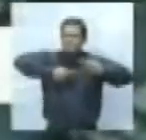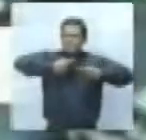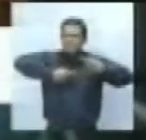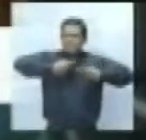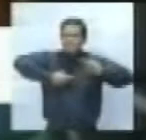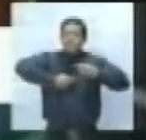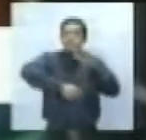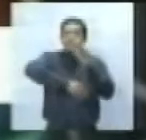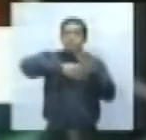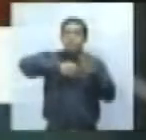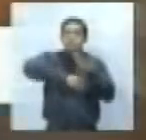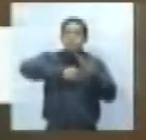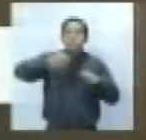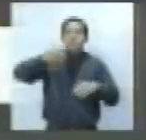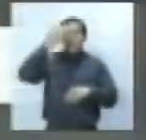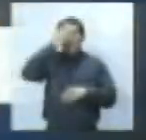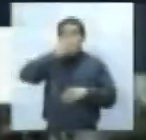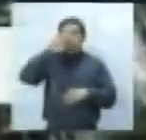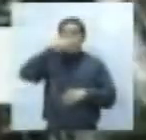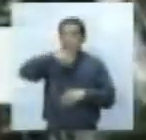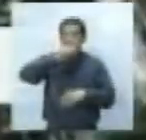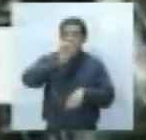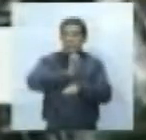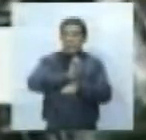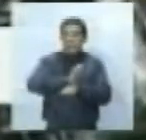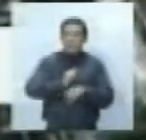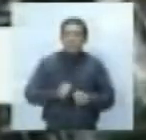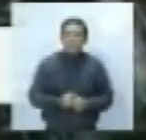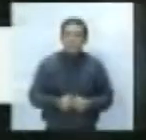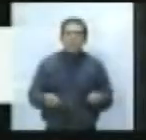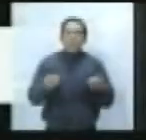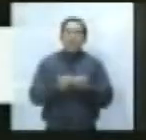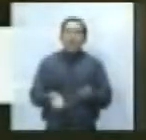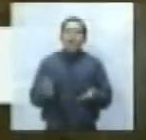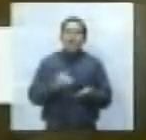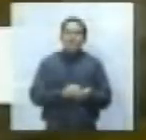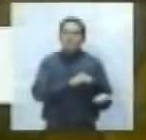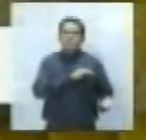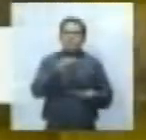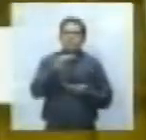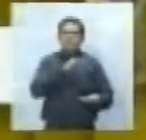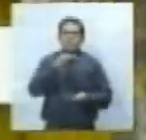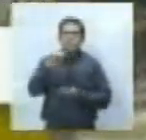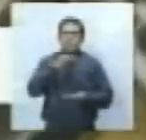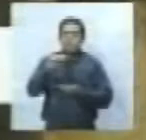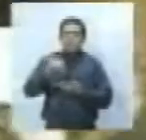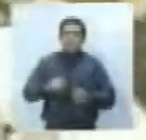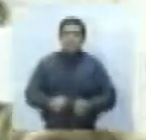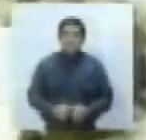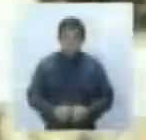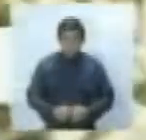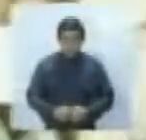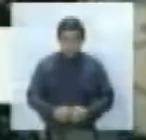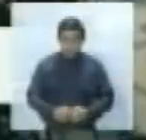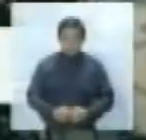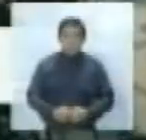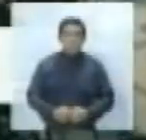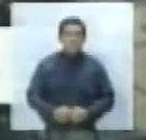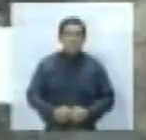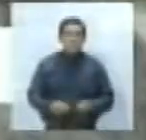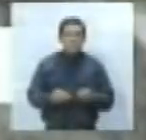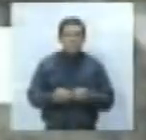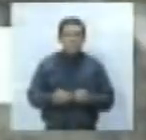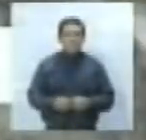crudo más grande de ecuador volverá entonces a su capacidad máxima de refinación de 110 mil barriles de crudo